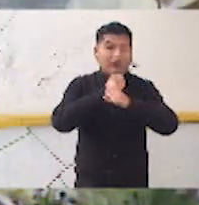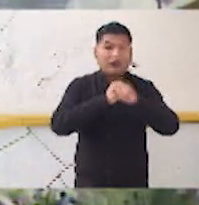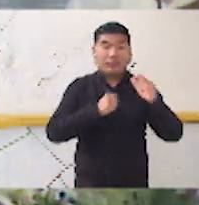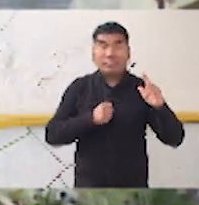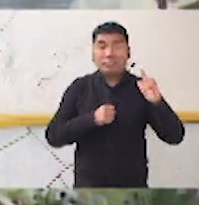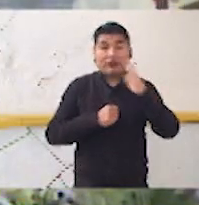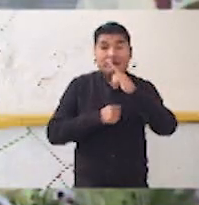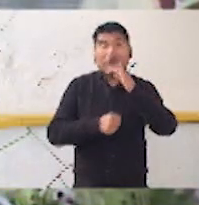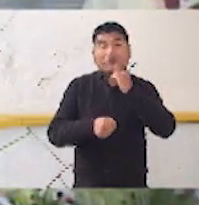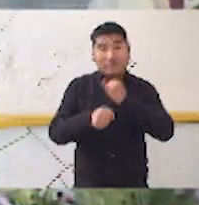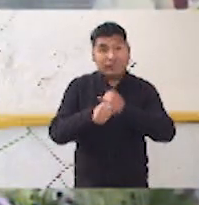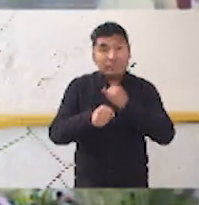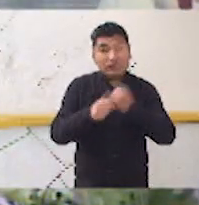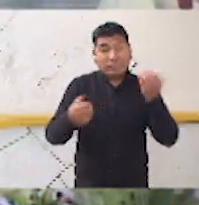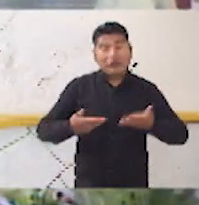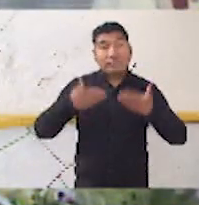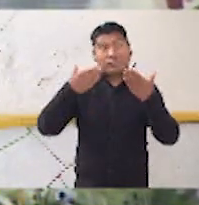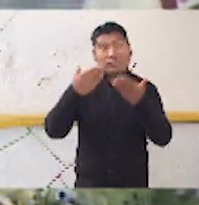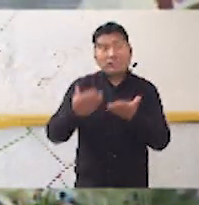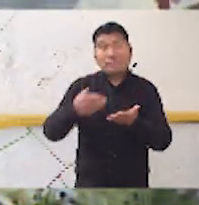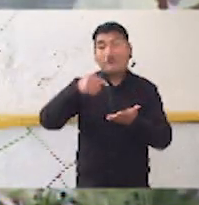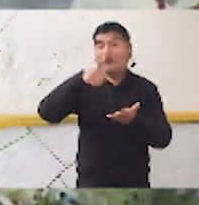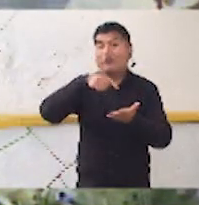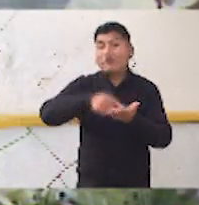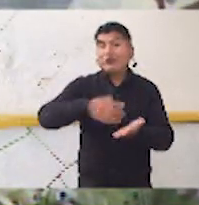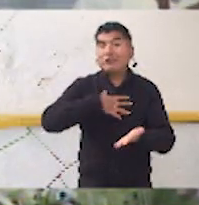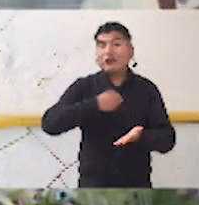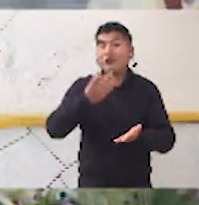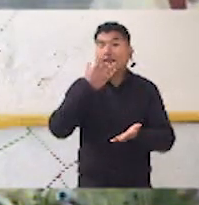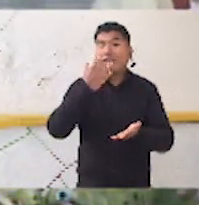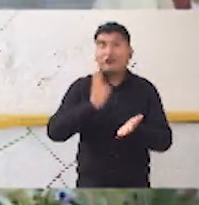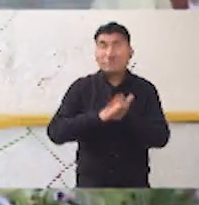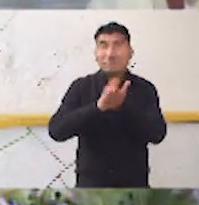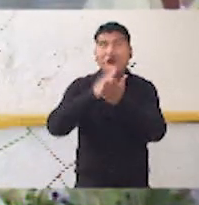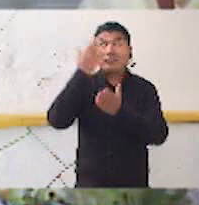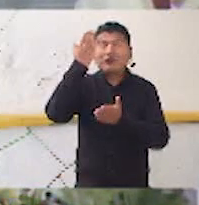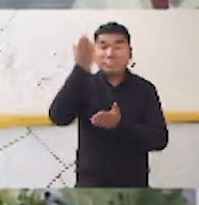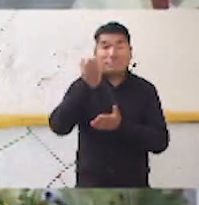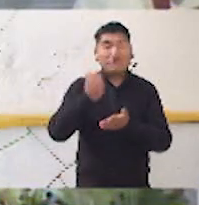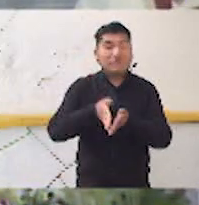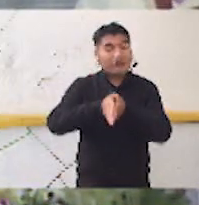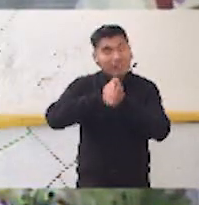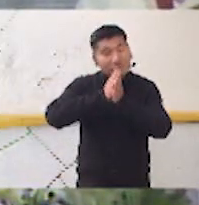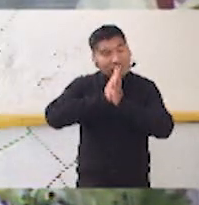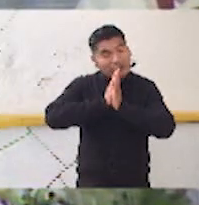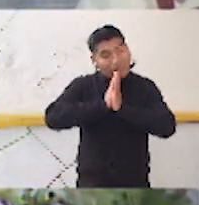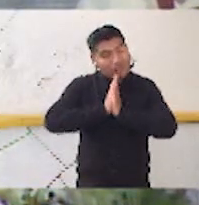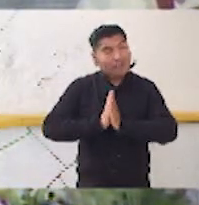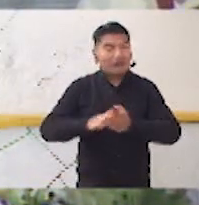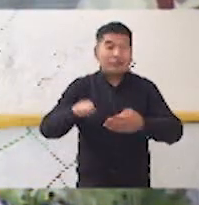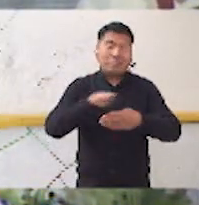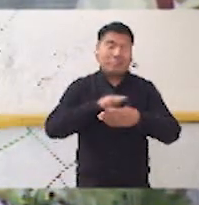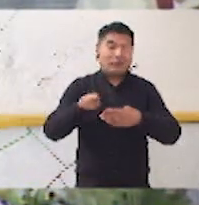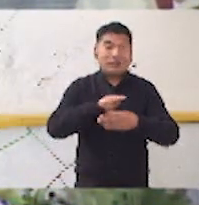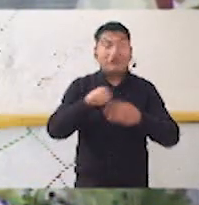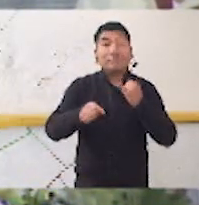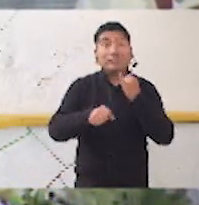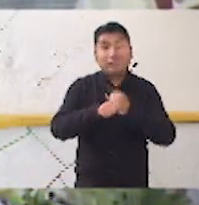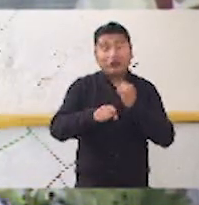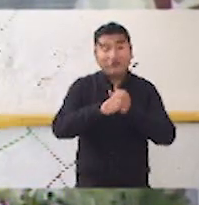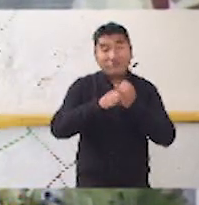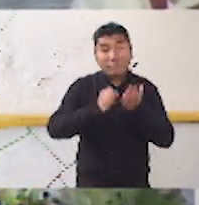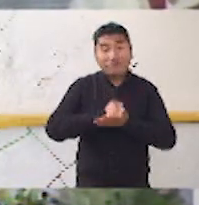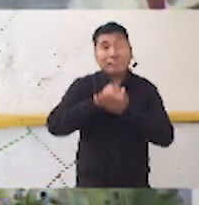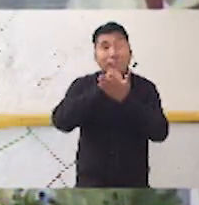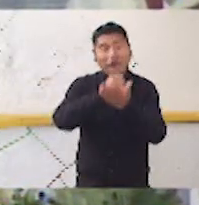Alto, te ofrecemos este sacrificio de alabanza. Te pedimos que el ministerio de tu Iglesia